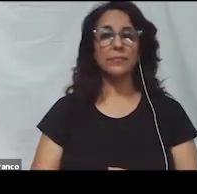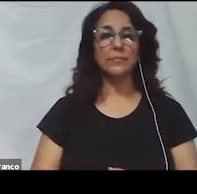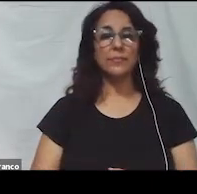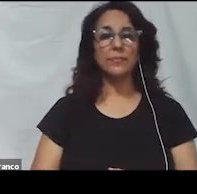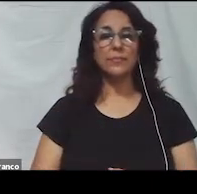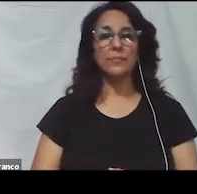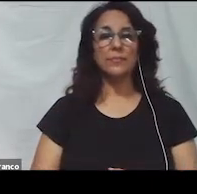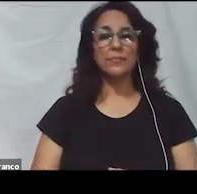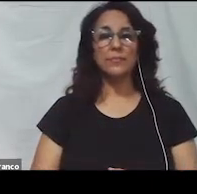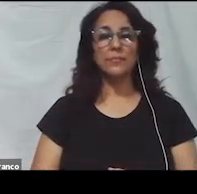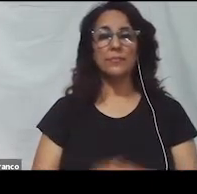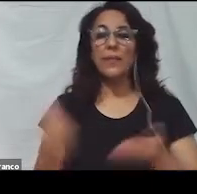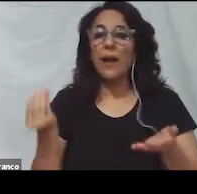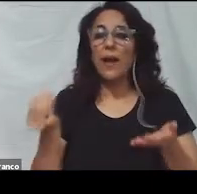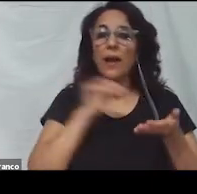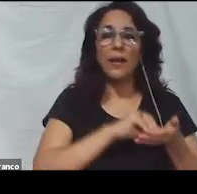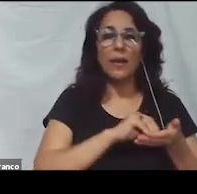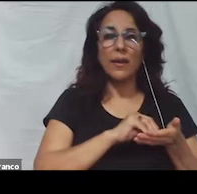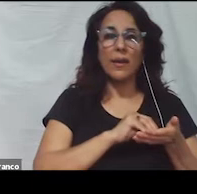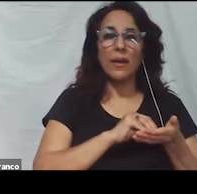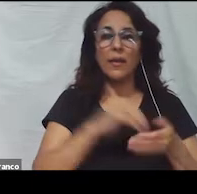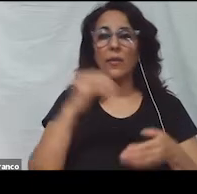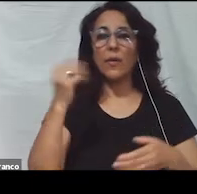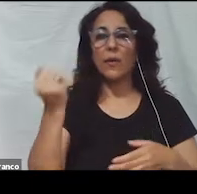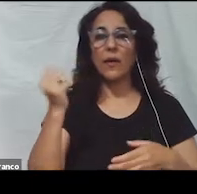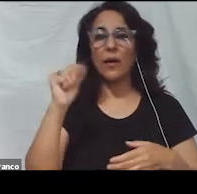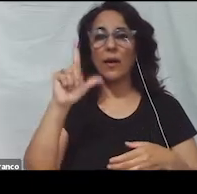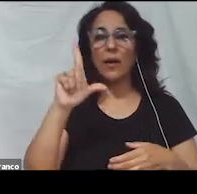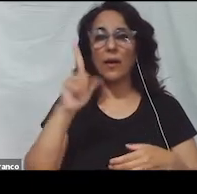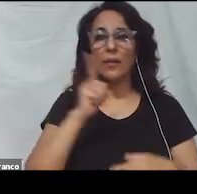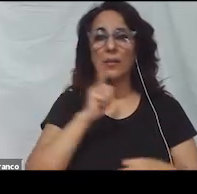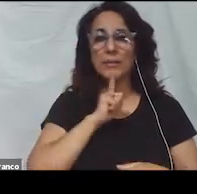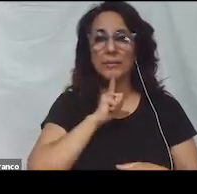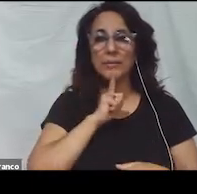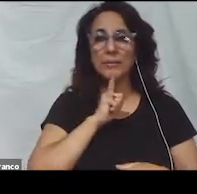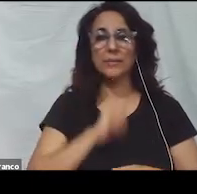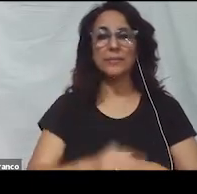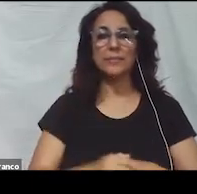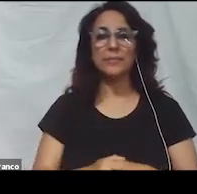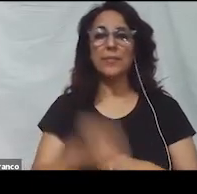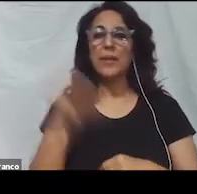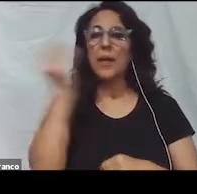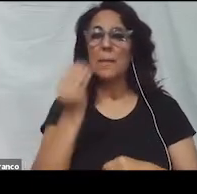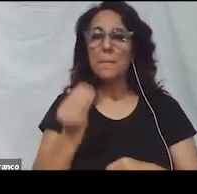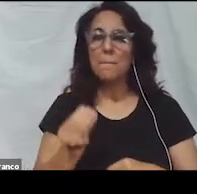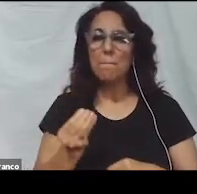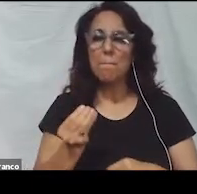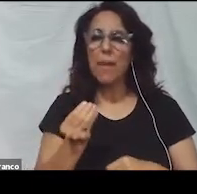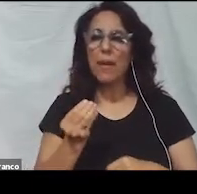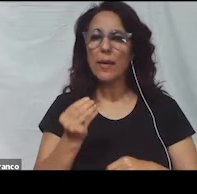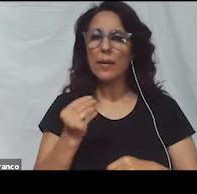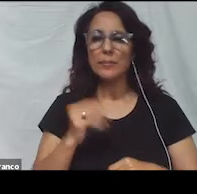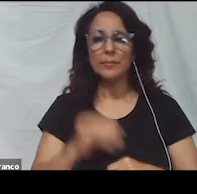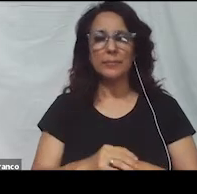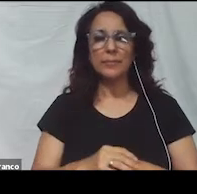Y pasamos al agregado del alt en imágenes que les estuve contando sobre qué tienen que hacer hincapié.